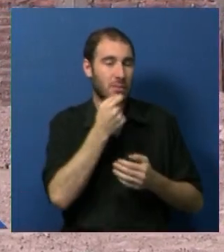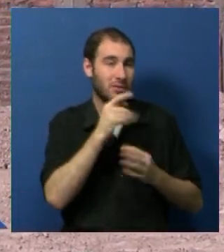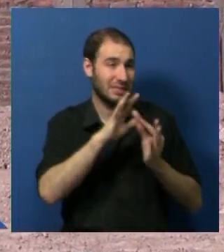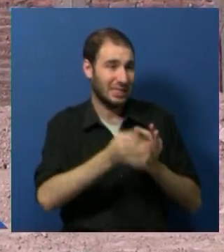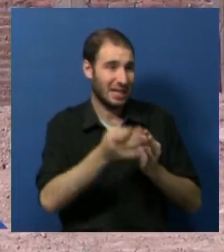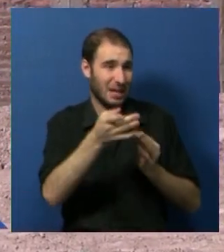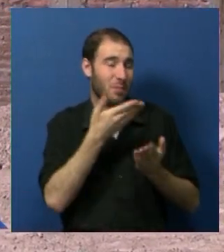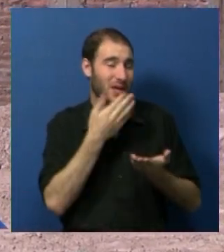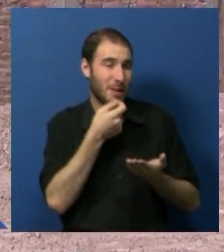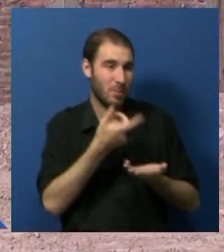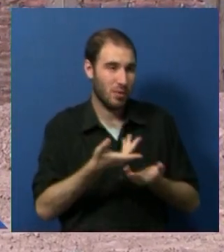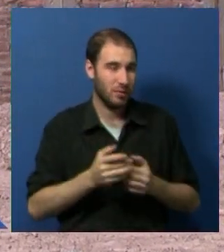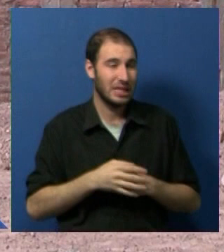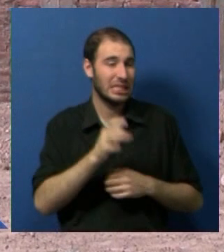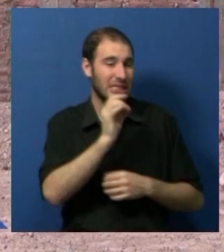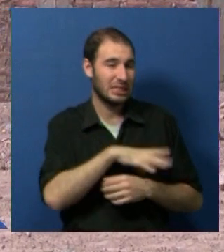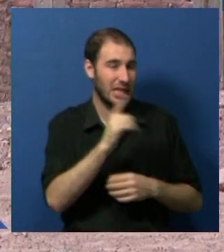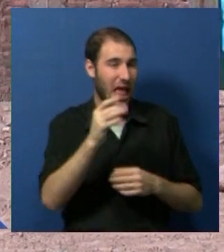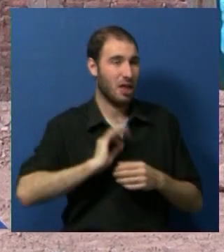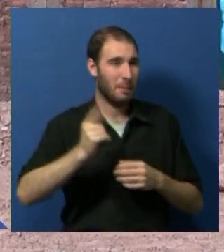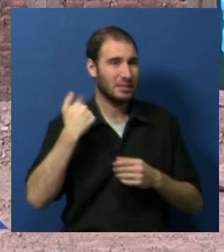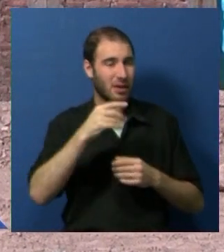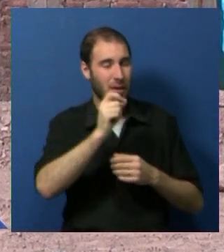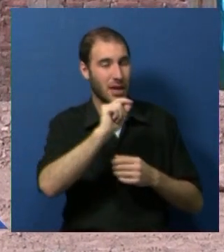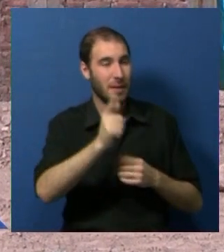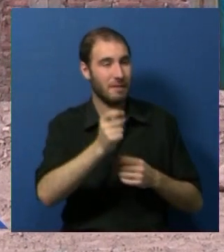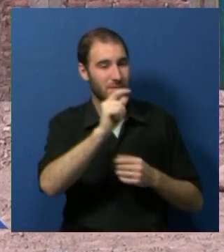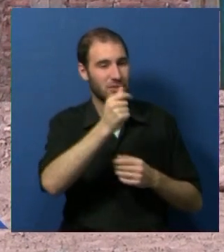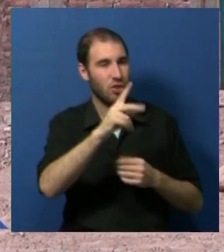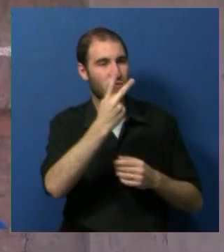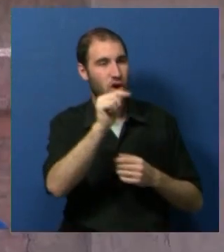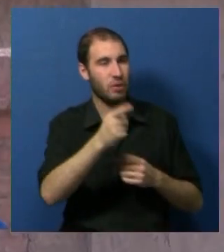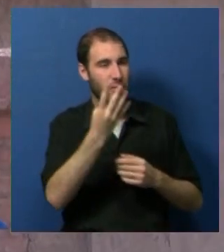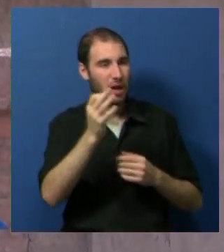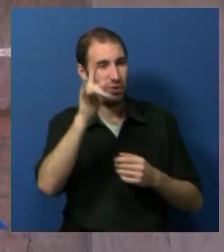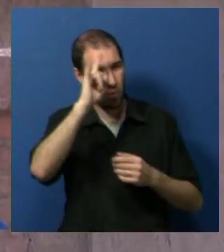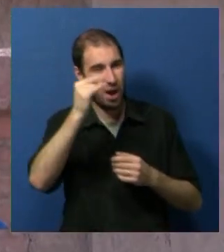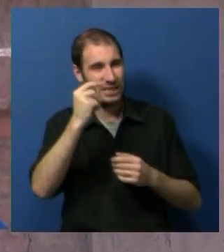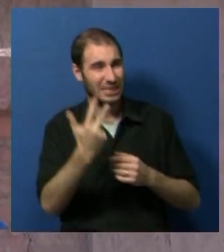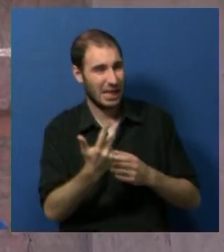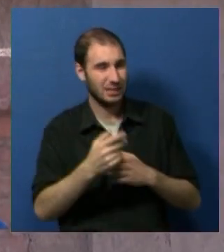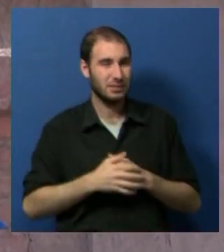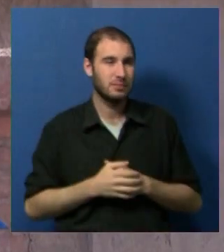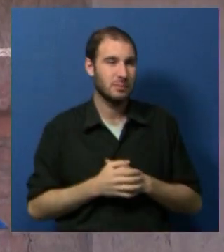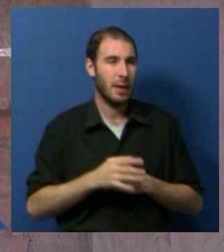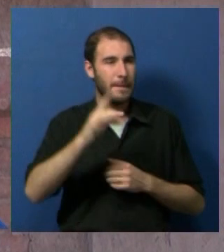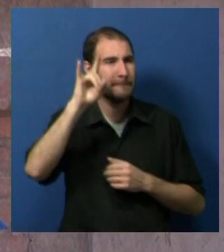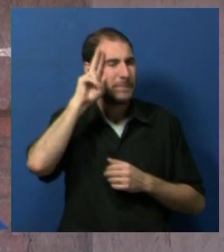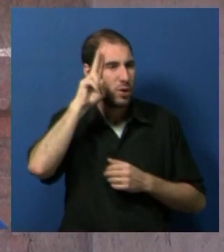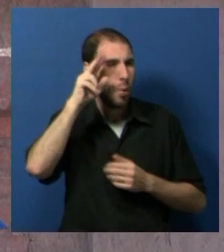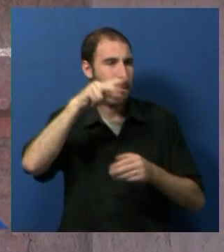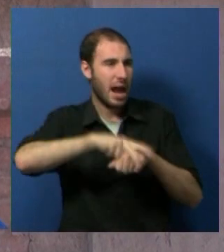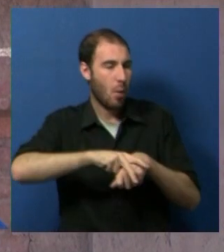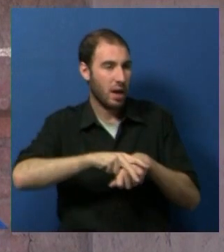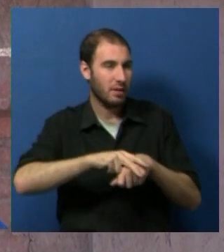al nuestro. Mire, Chile cerró el año pasado una inflación del 2,4, Uruguay con el 3, Perú,